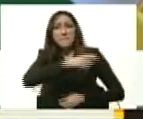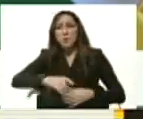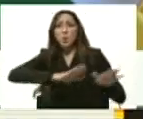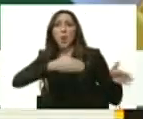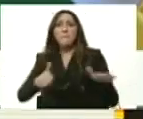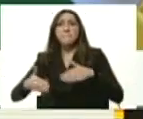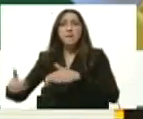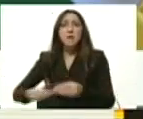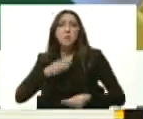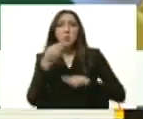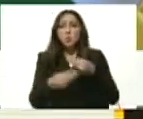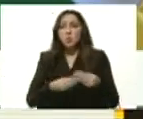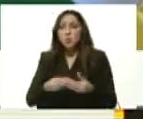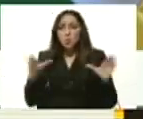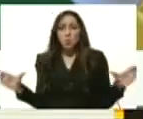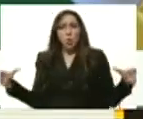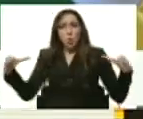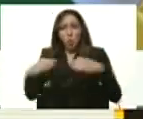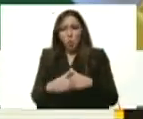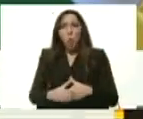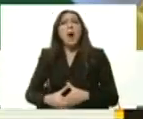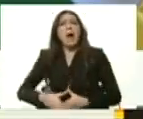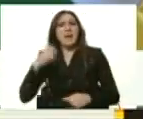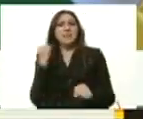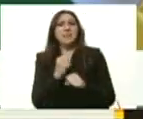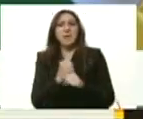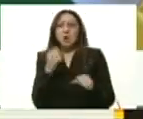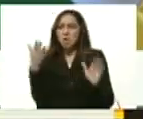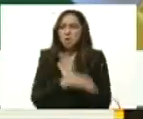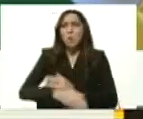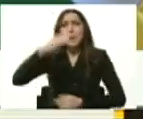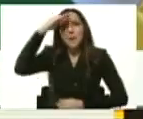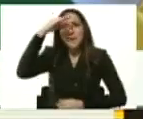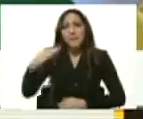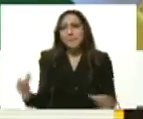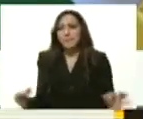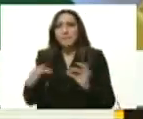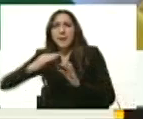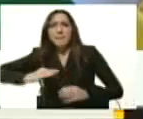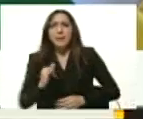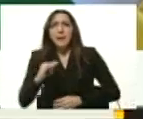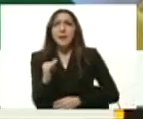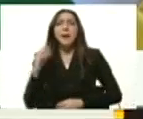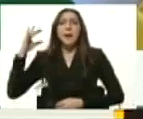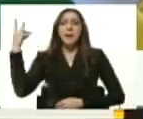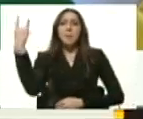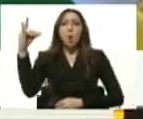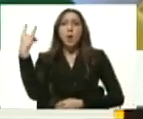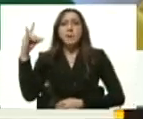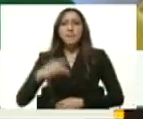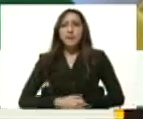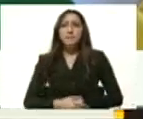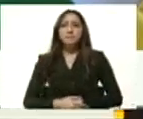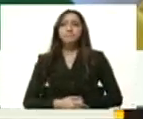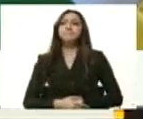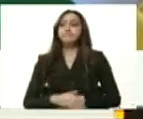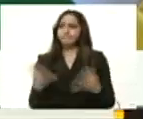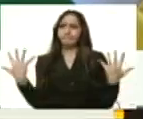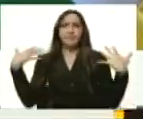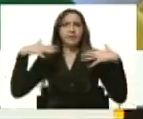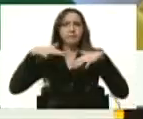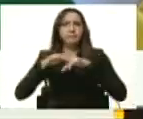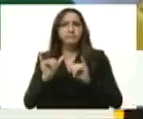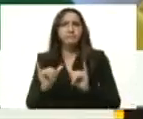como resultado de un operativo conjunto entre Fuerzas Armadas y Policía Boliviana, ya se habían consumado